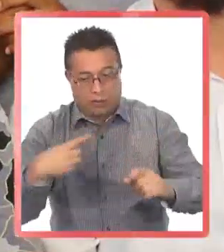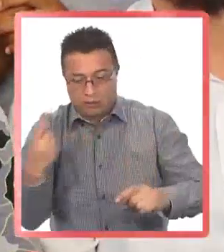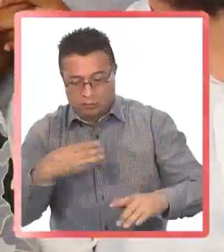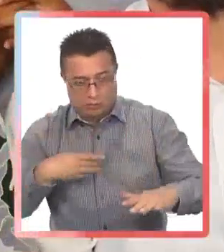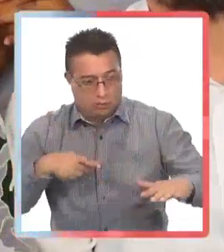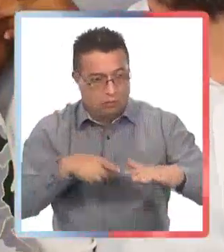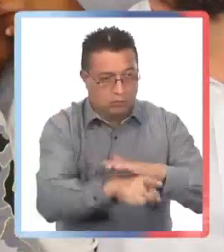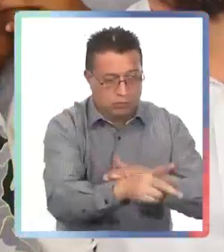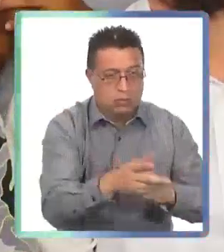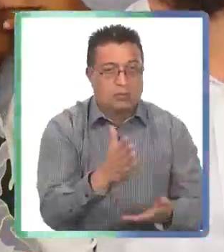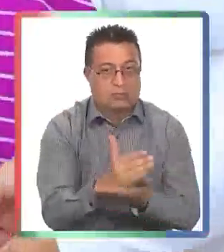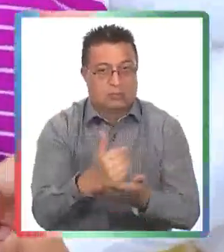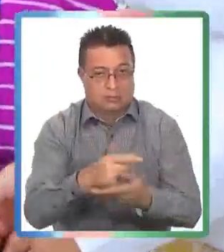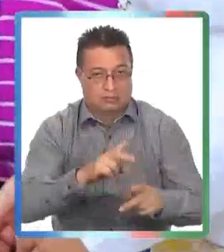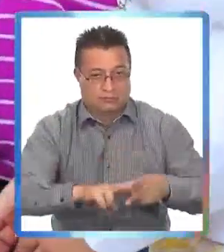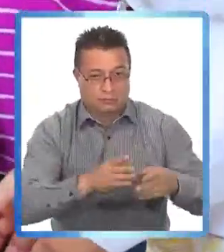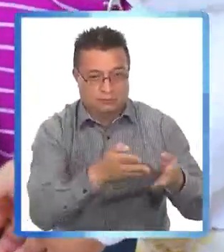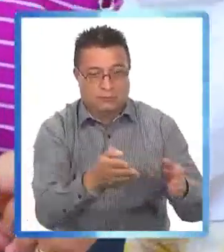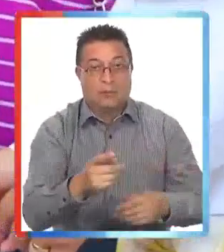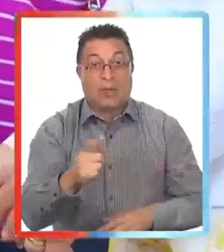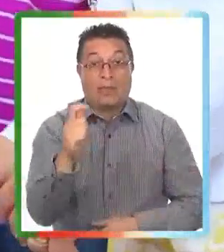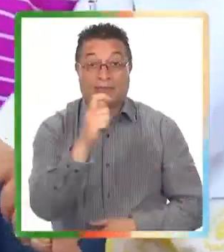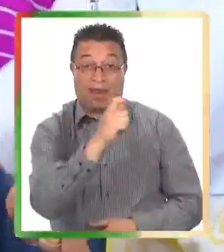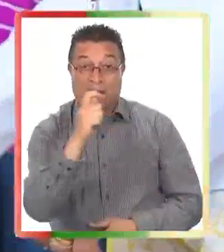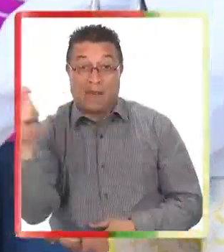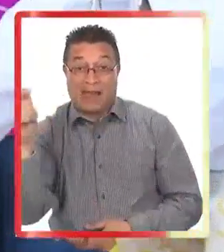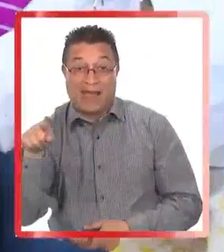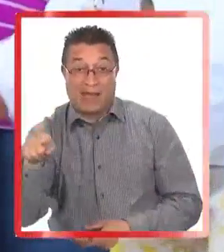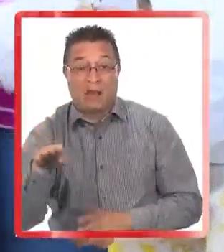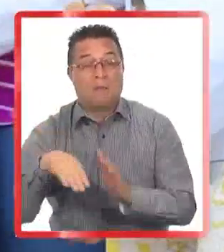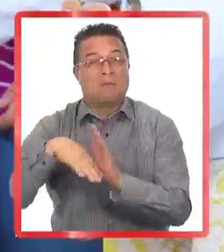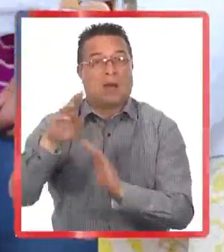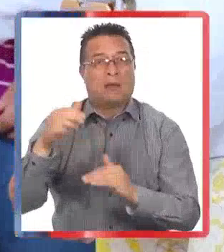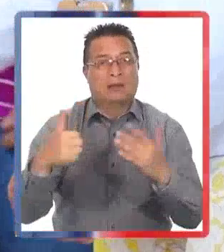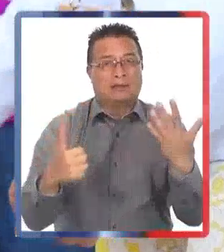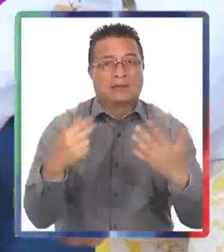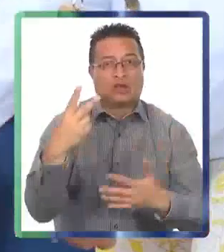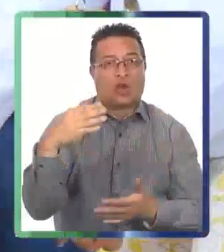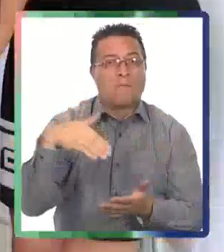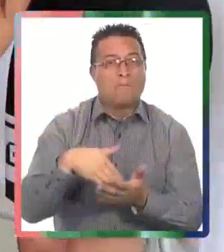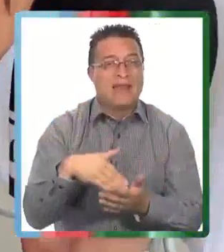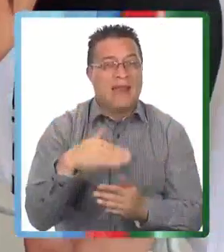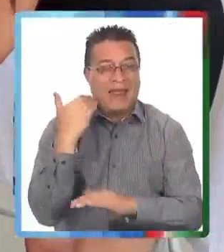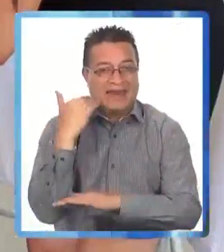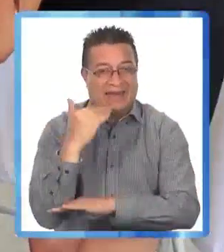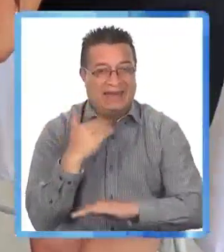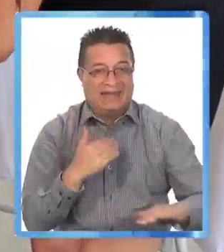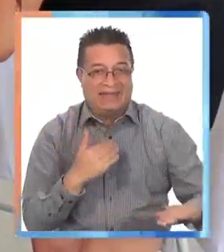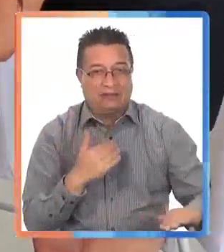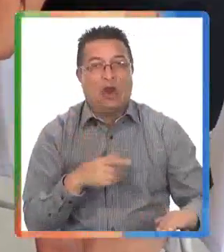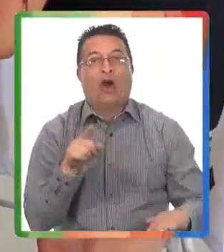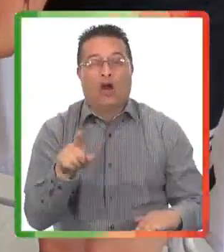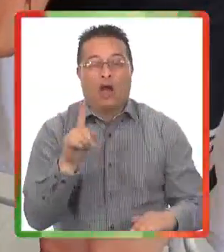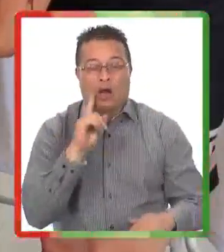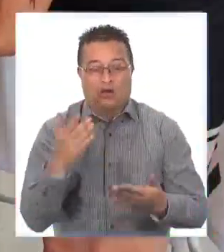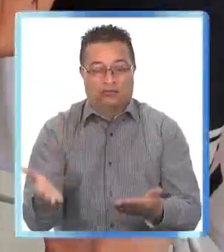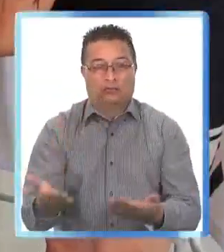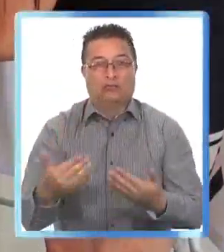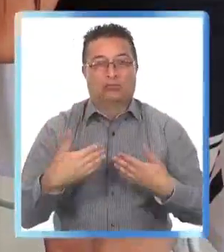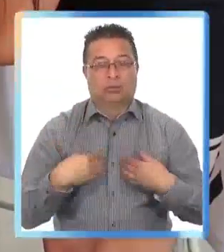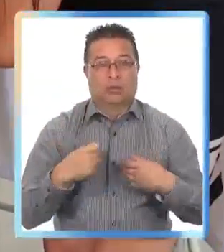poder hacer esta estrategia. En Tarapacá son más de 62.000 niños los que deberían recibir